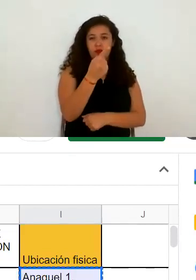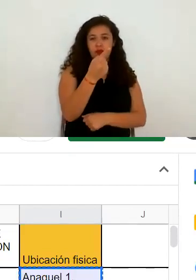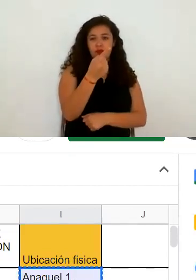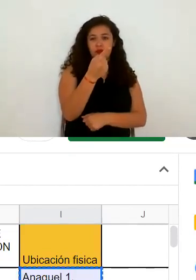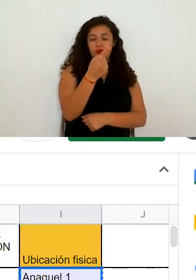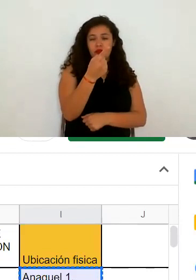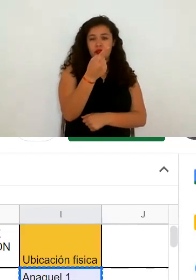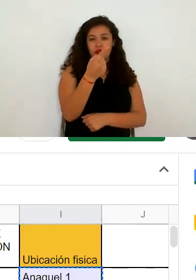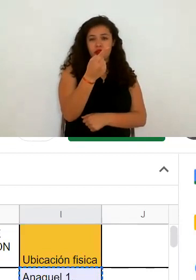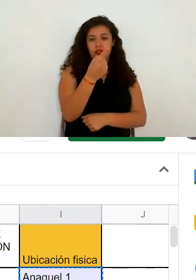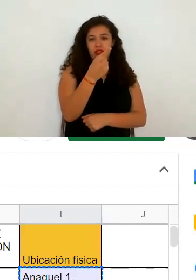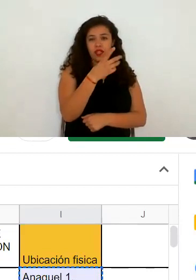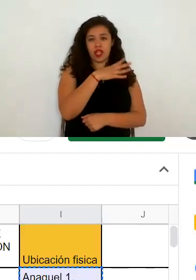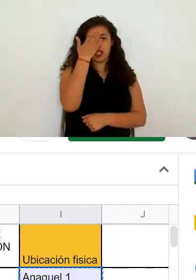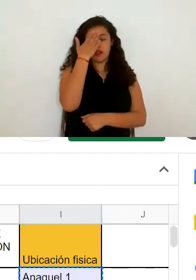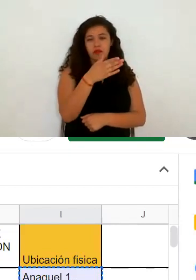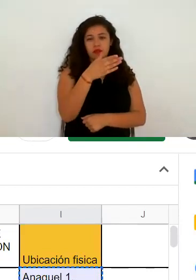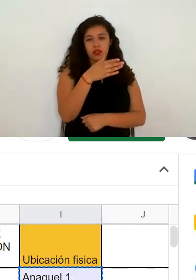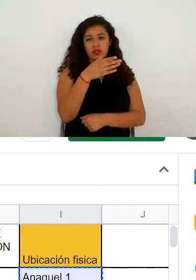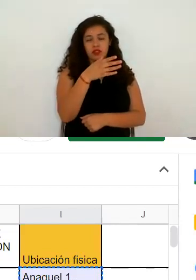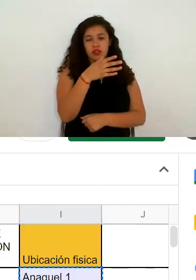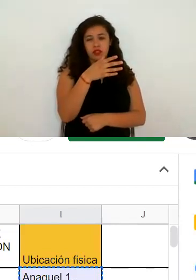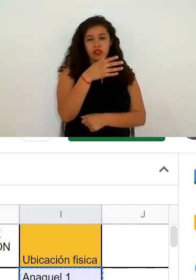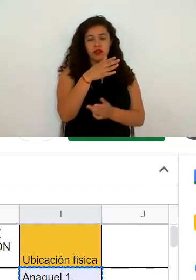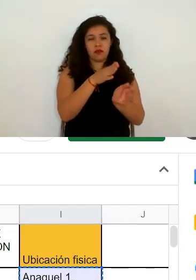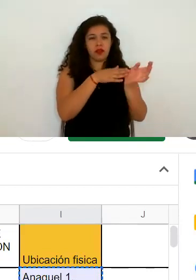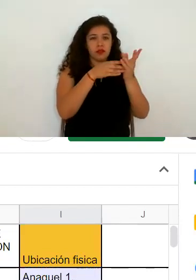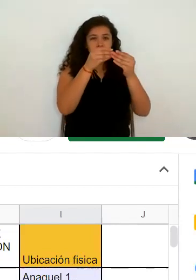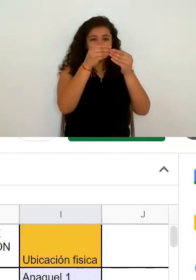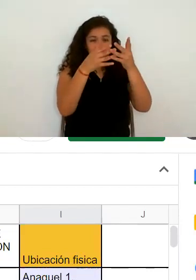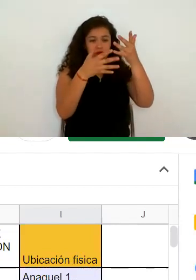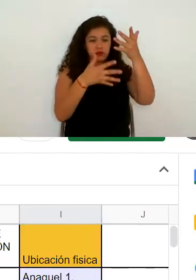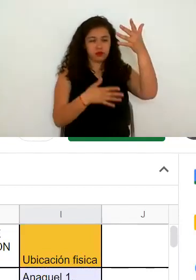1 contiene a todos estos expedientes,